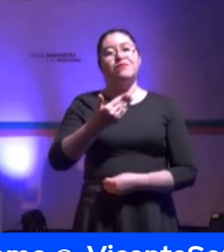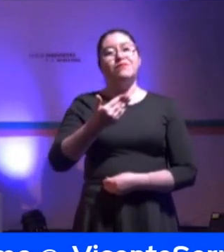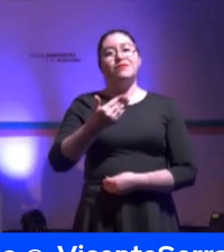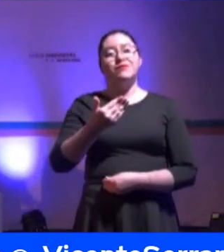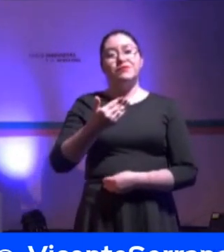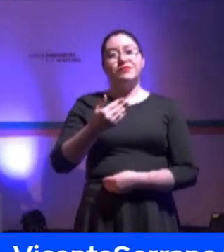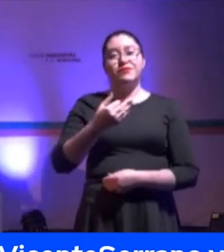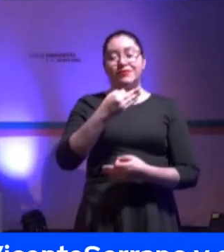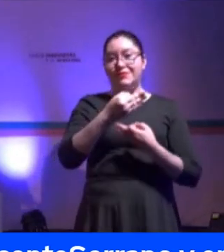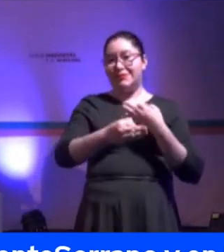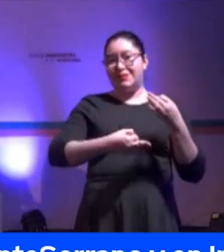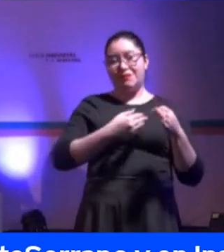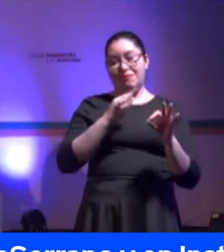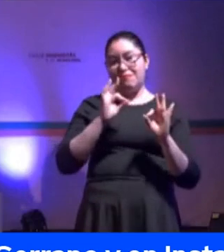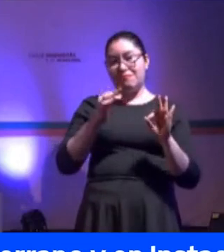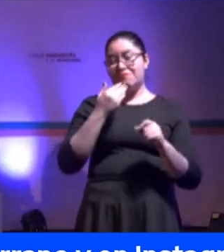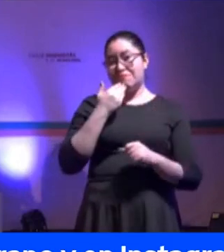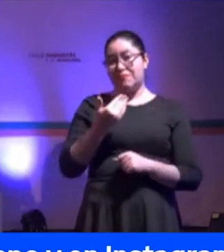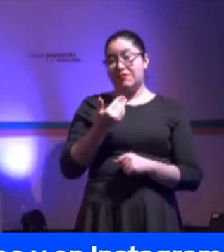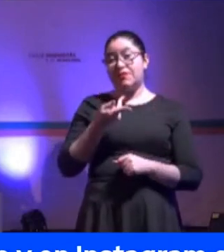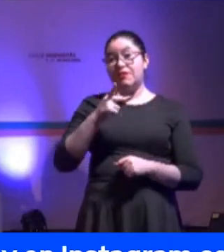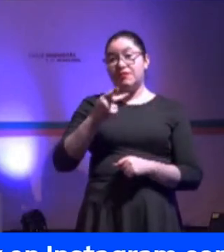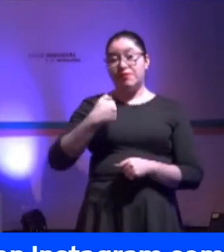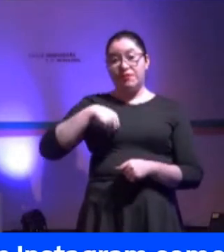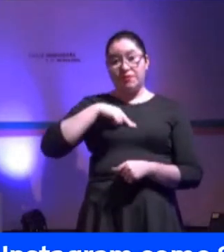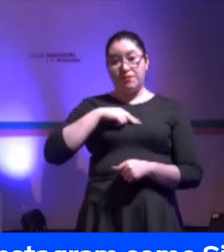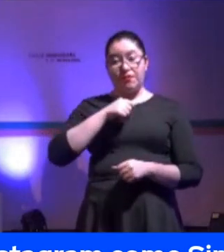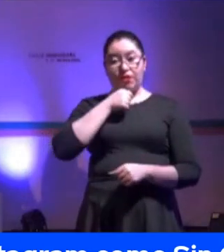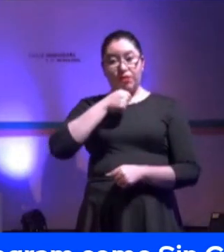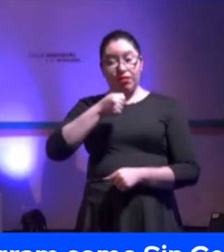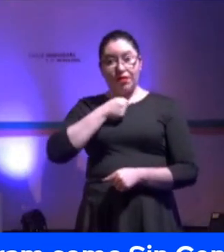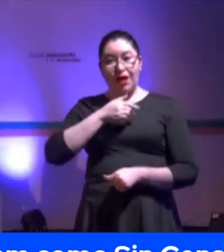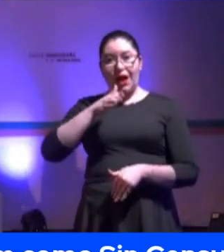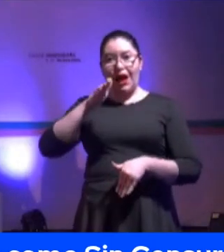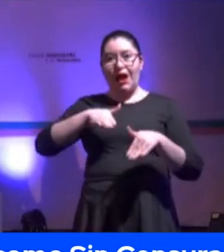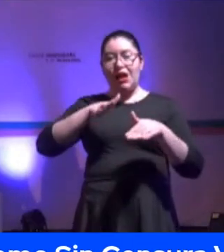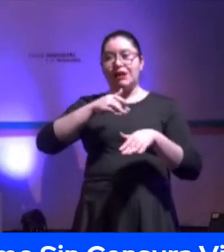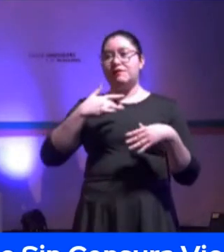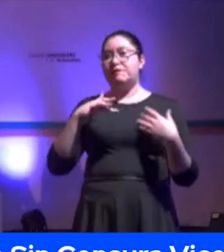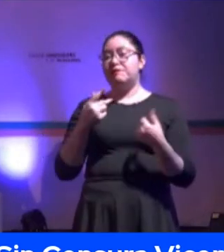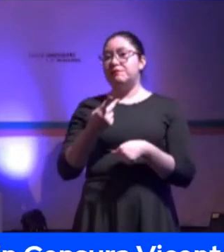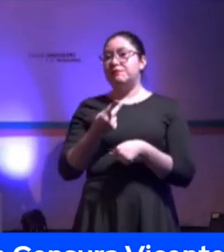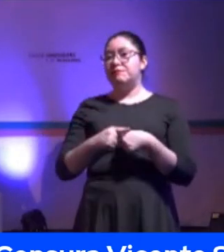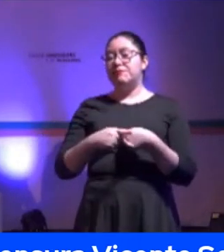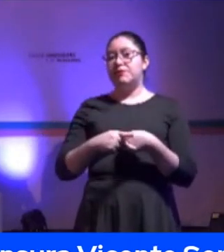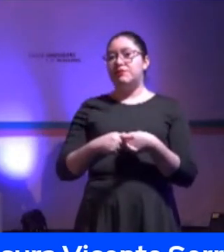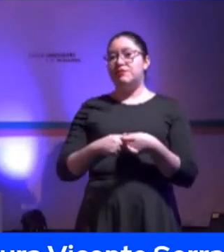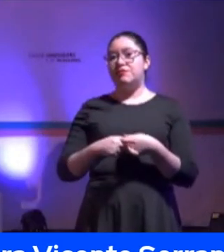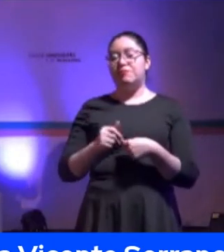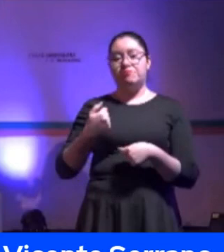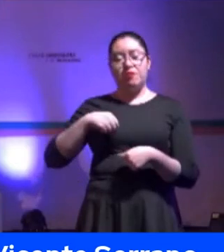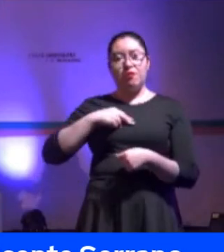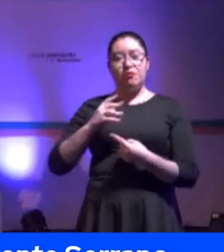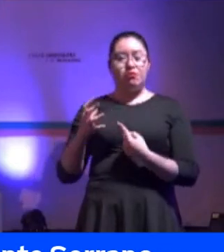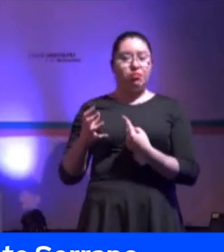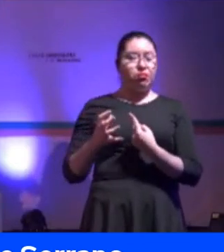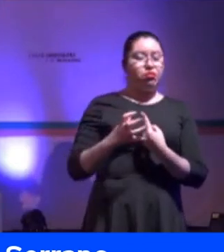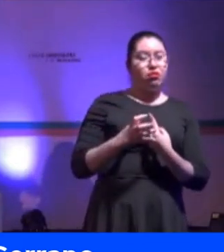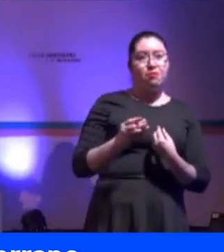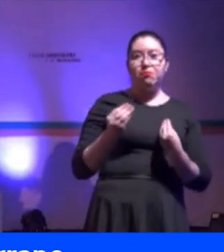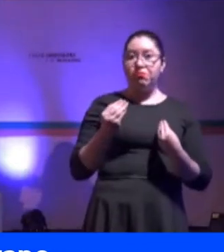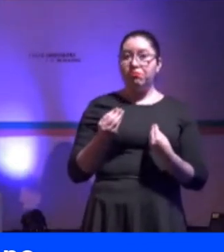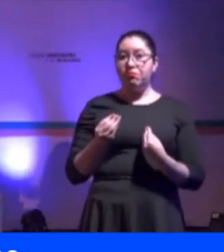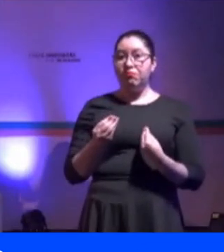todo esté bien, pero los periodistas nos arriesgamos a veces. Hemos sido perseguidos muchos de nosotros. Por